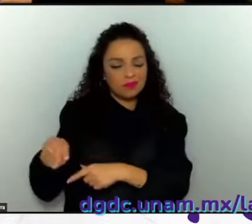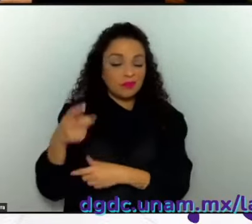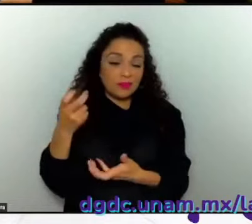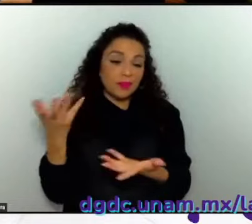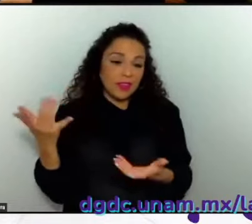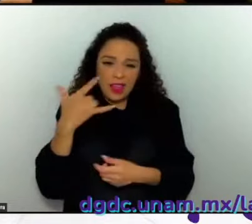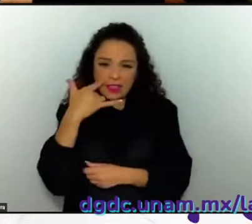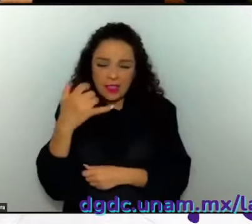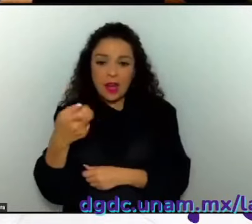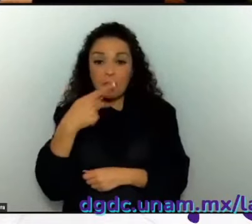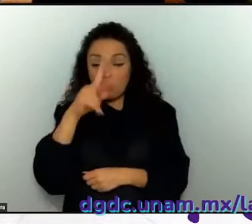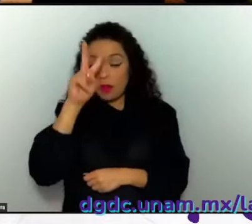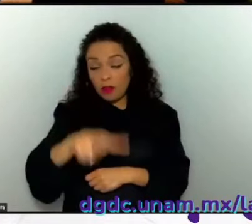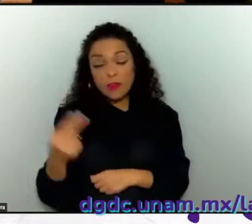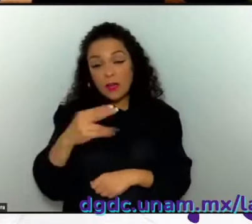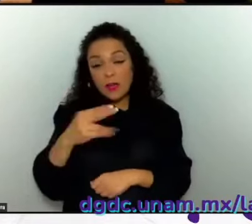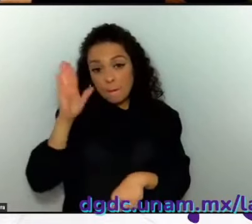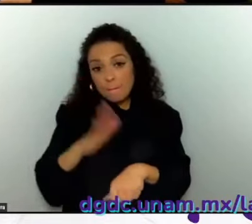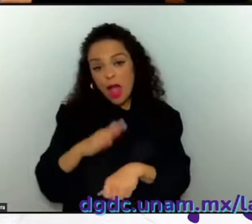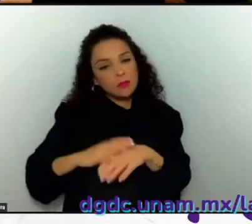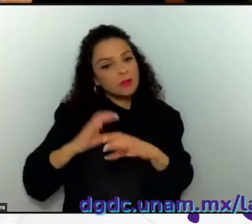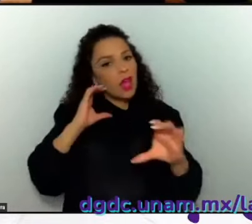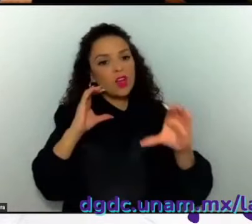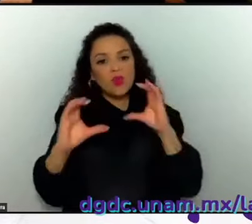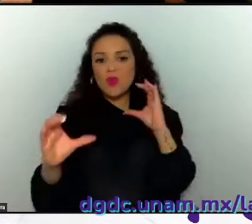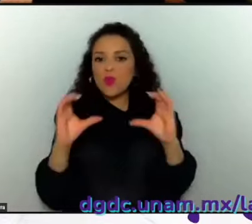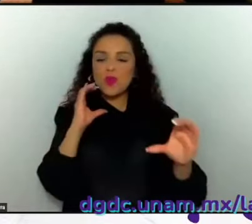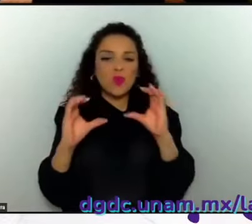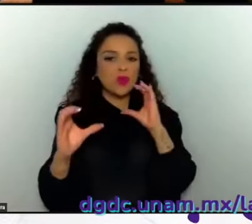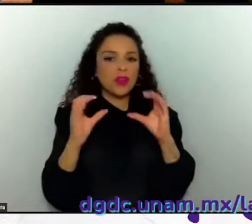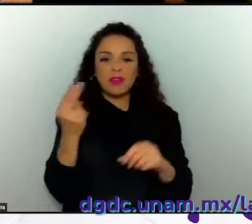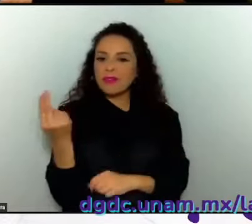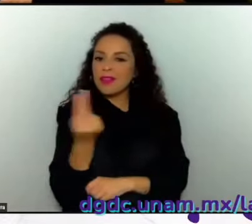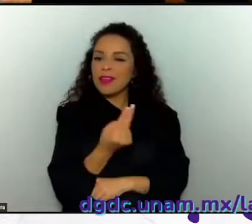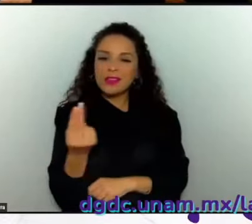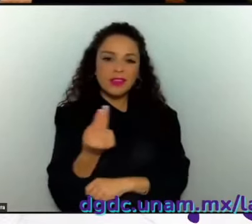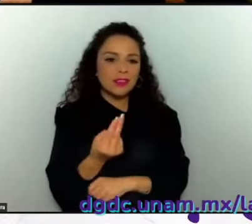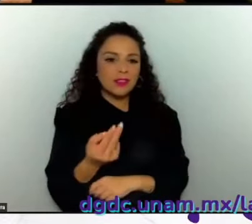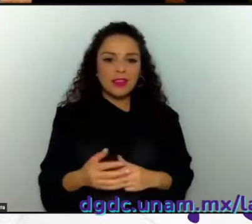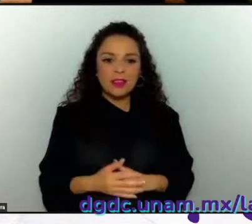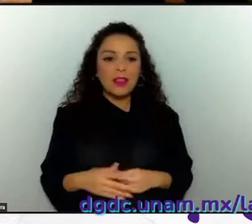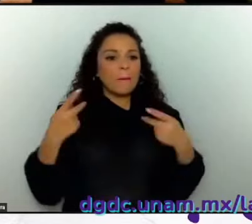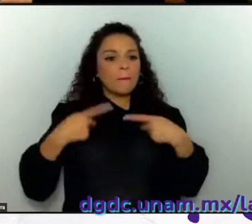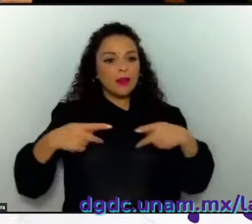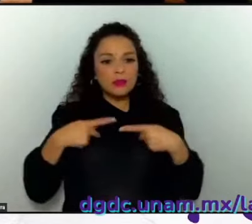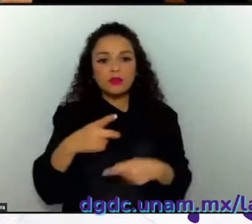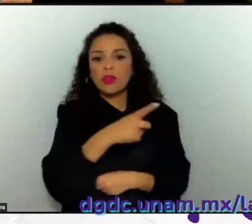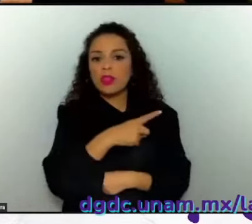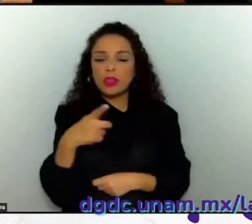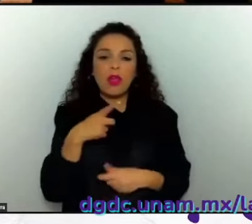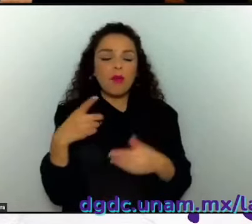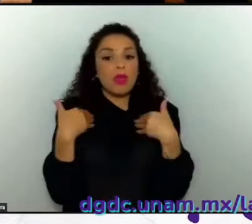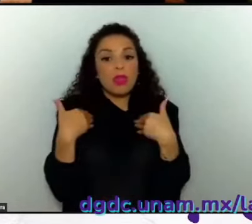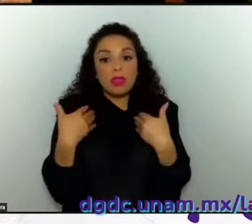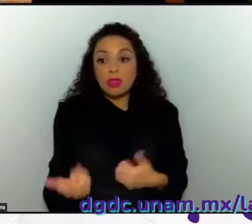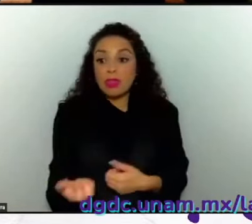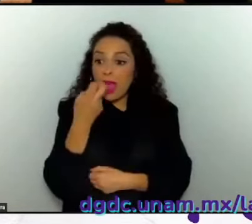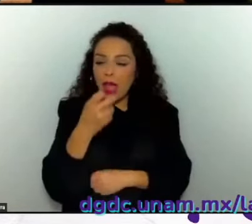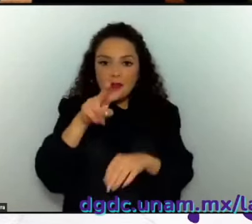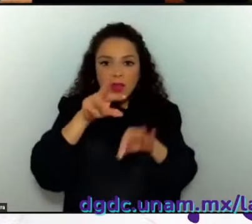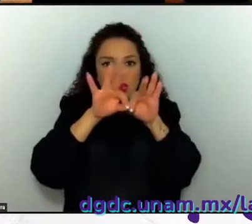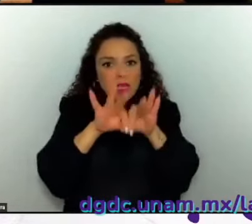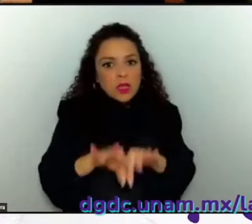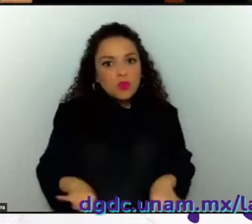falta mucho más trabajo de comunicación, de cómo hacerle ver a la gente que estas cosas son importantes, que estas